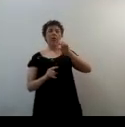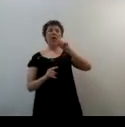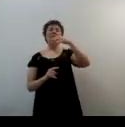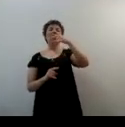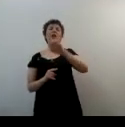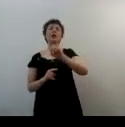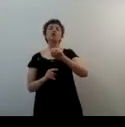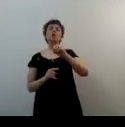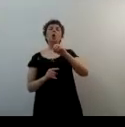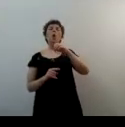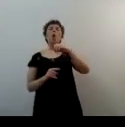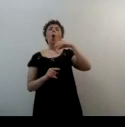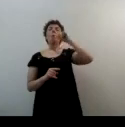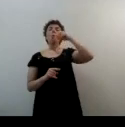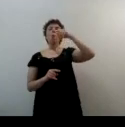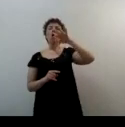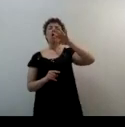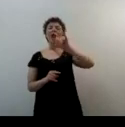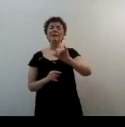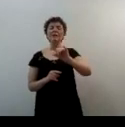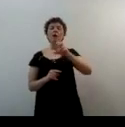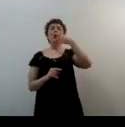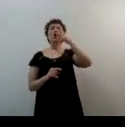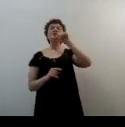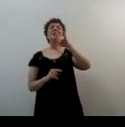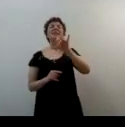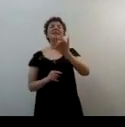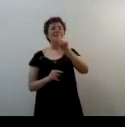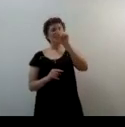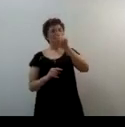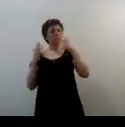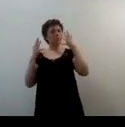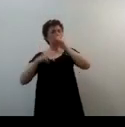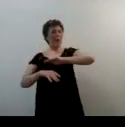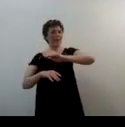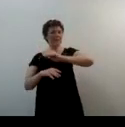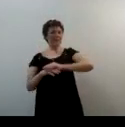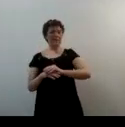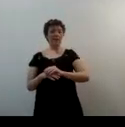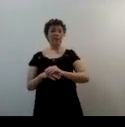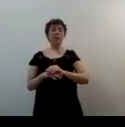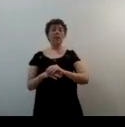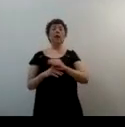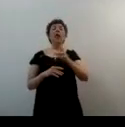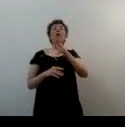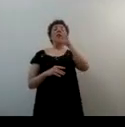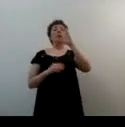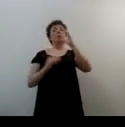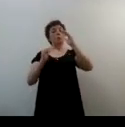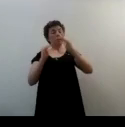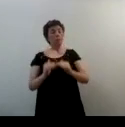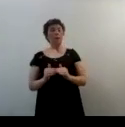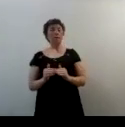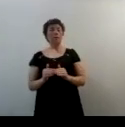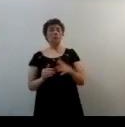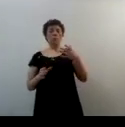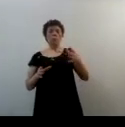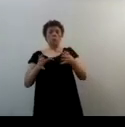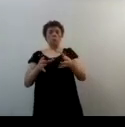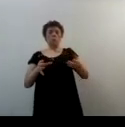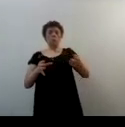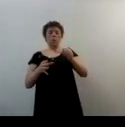son más ahora de verano, también son muy recomendables. Y no tienen tanto carbohidrato. Para que os hagáis una idea, un buen bol de